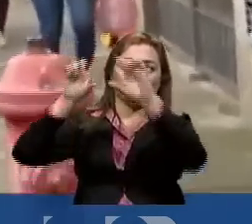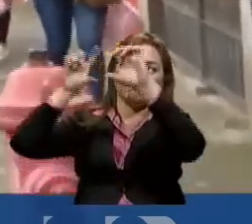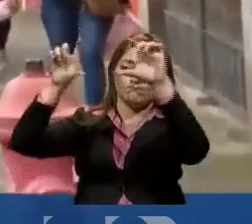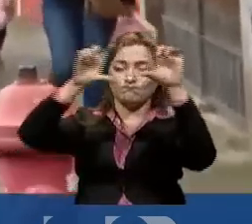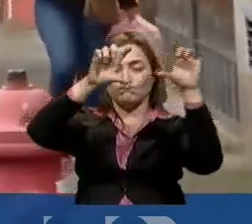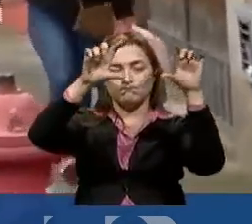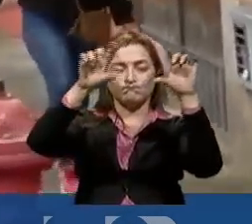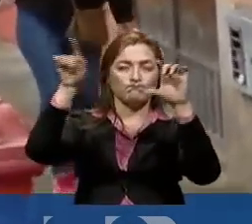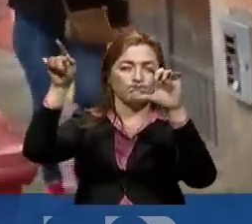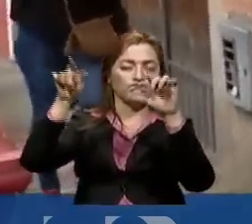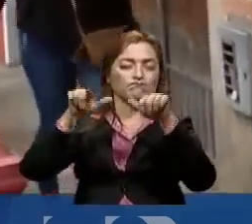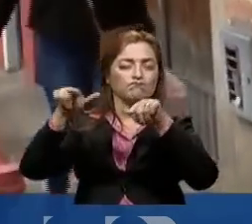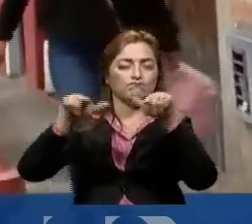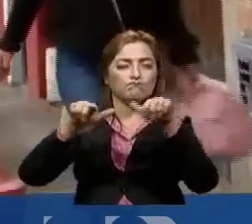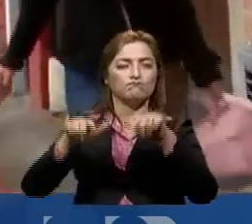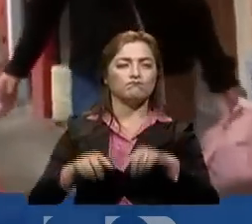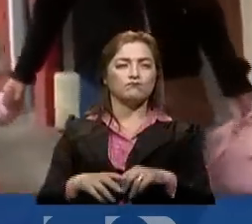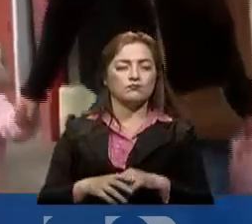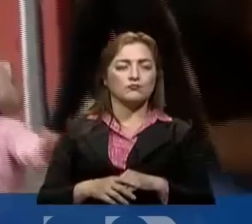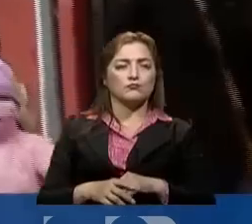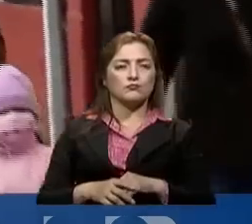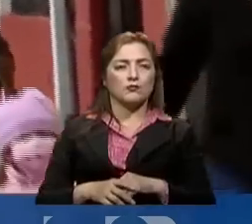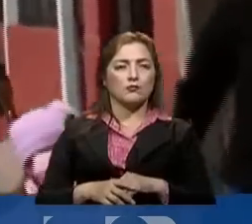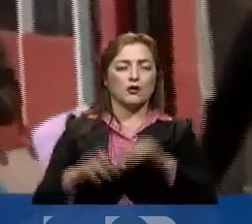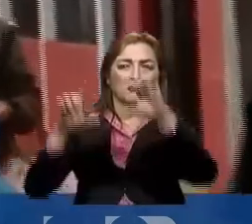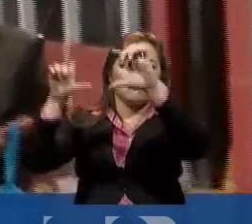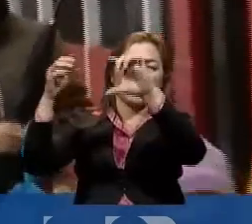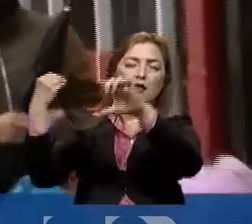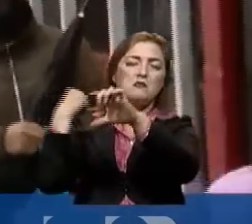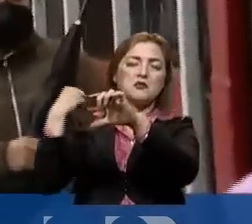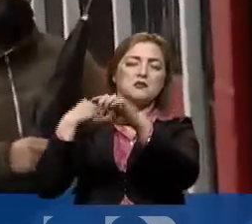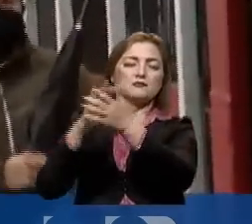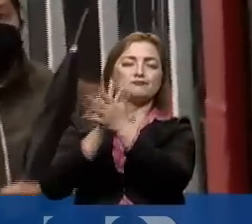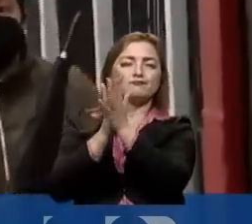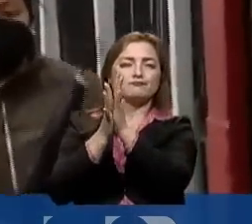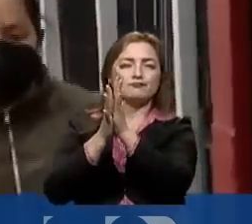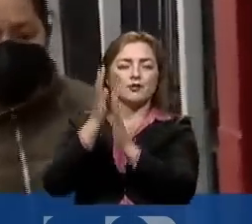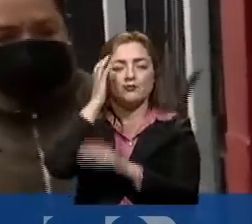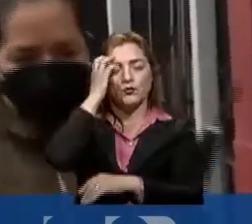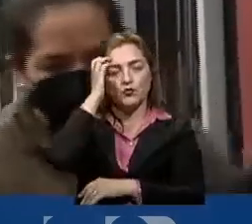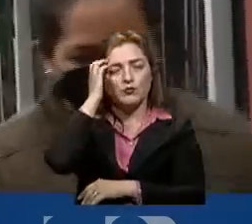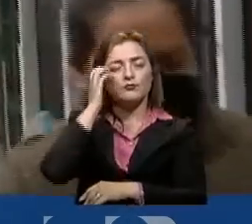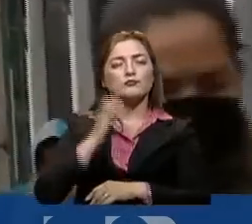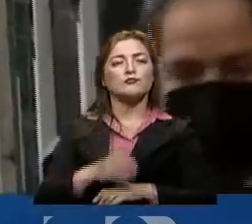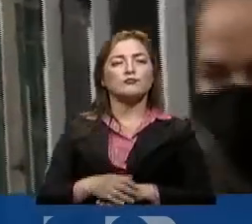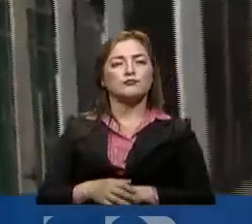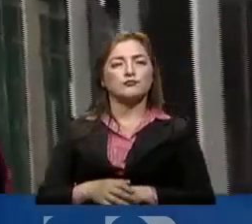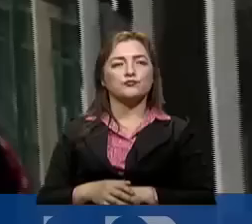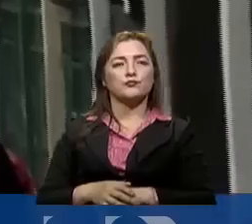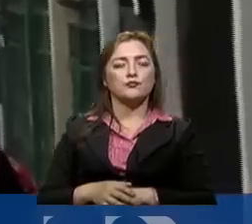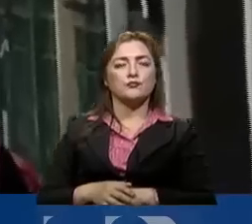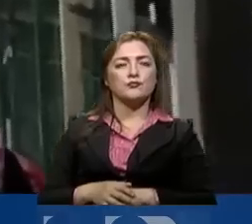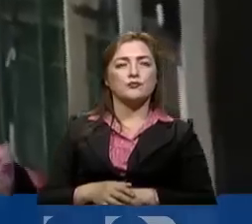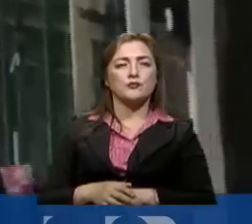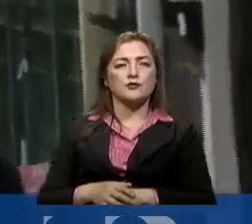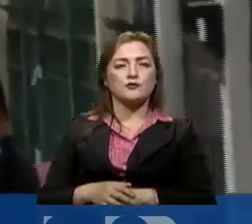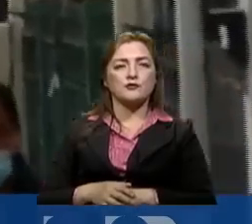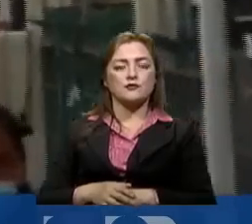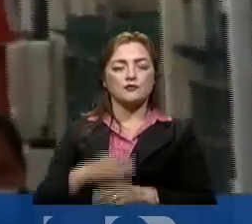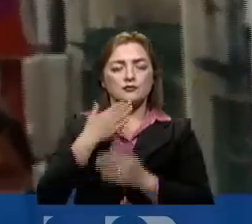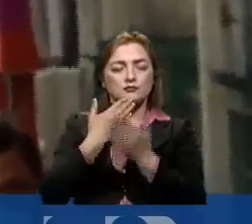los rompes velocidades, pero en realidad no los hay y eso es lo que tiene preocupado a los moradores. ¿Cómo está, doña Rosa? Sí, muchas gracias